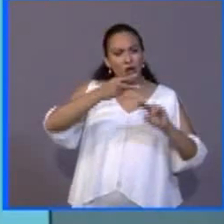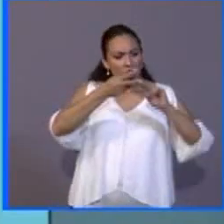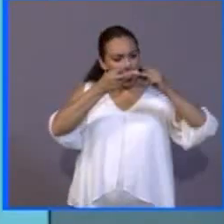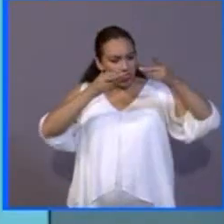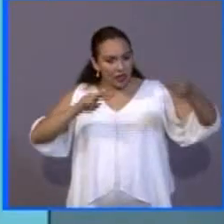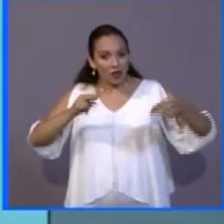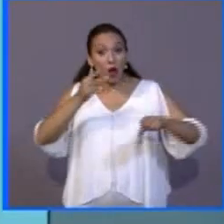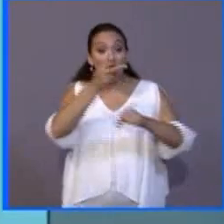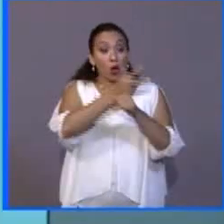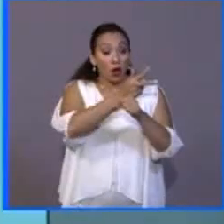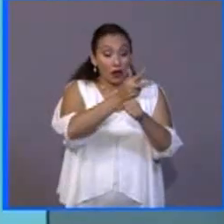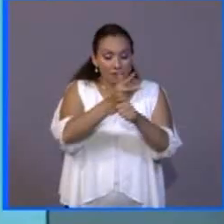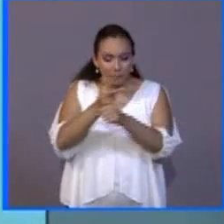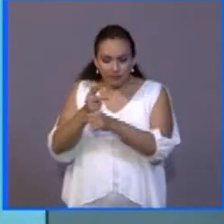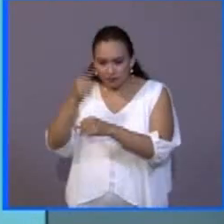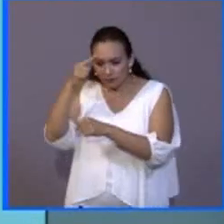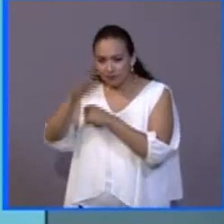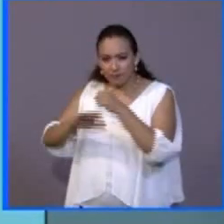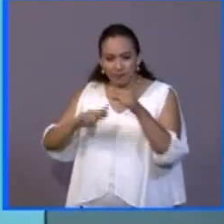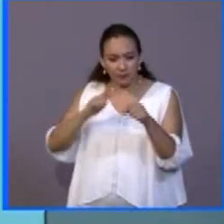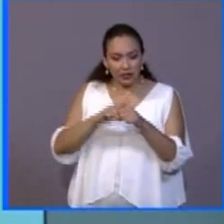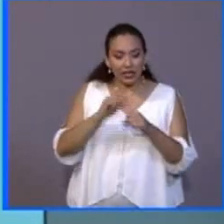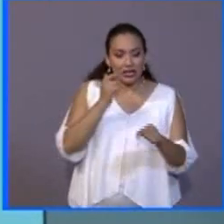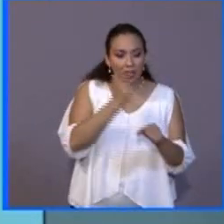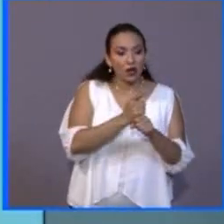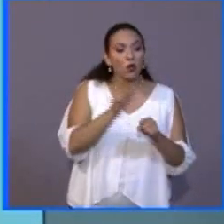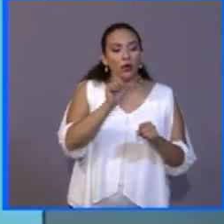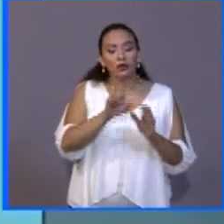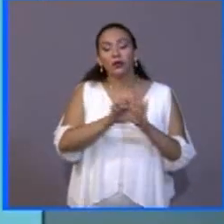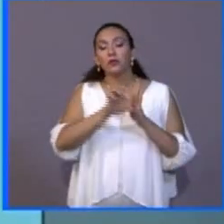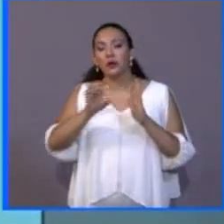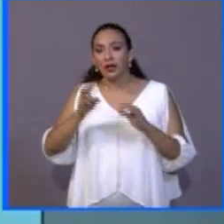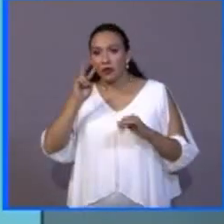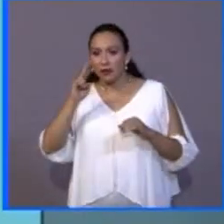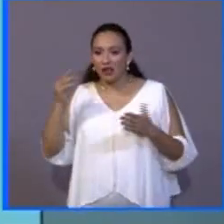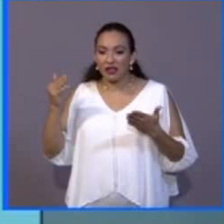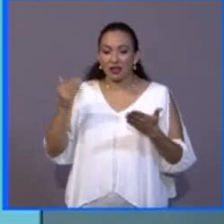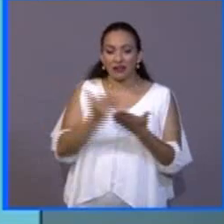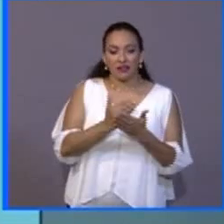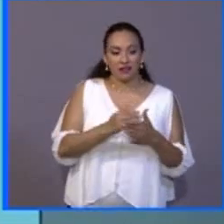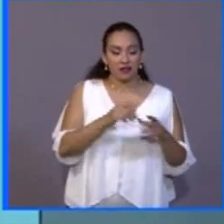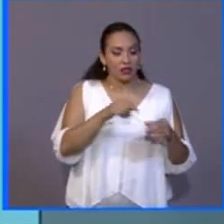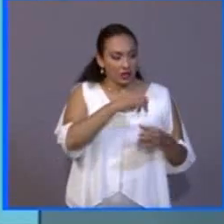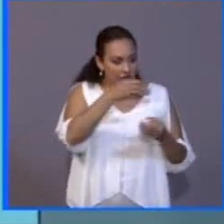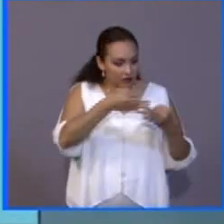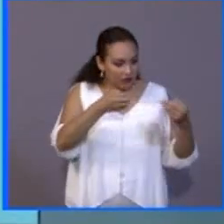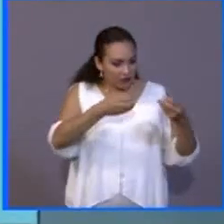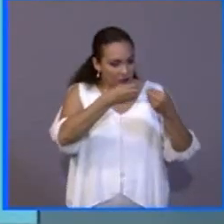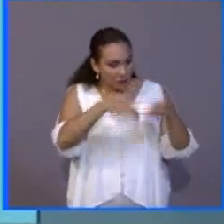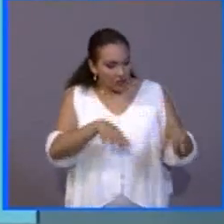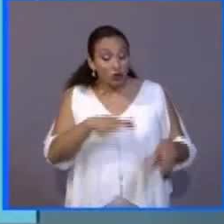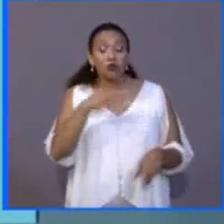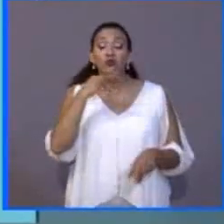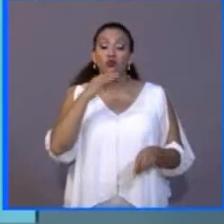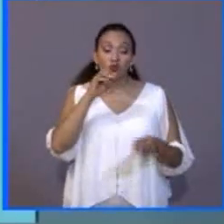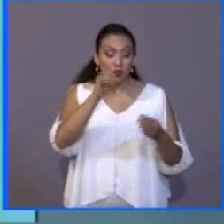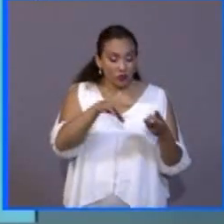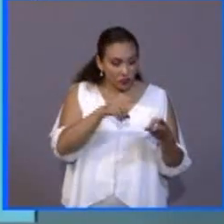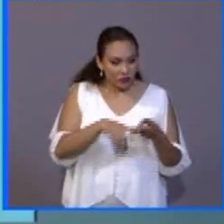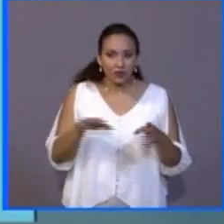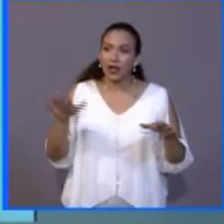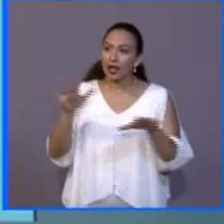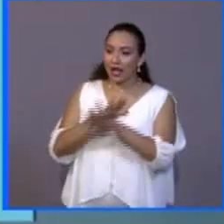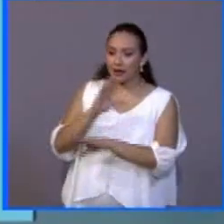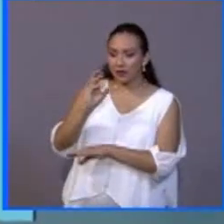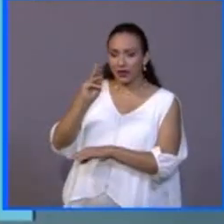cámaras para rastrear poblaciones, la identificación de amenazas con estudios sobre pérdida de hábitat, contaminación, cambio climático